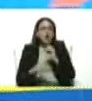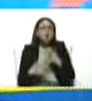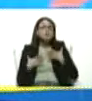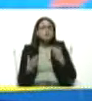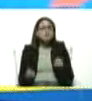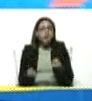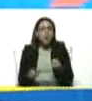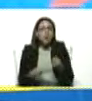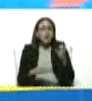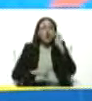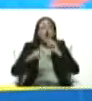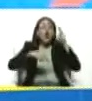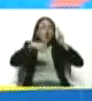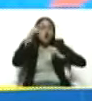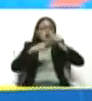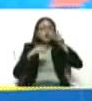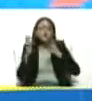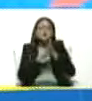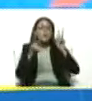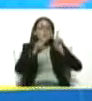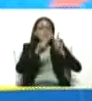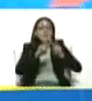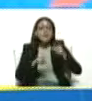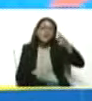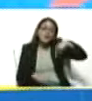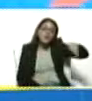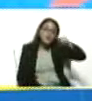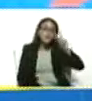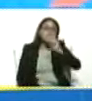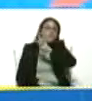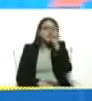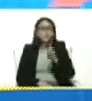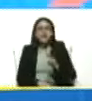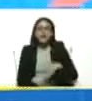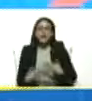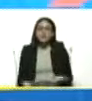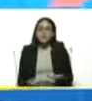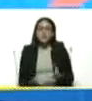para construir 3 millones de viviendas de 3 millones de familias que necesitan todavía,